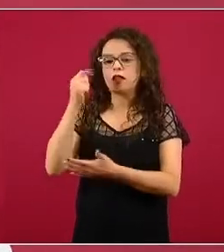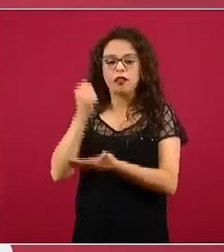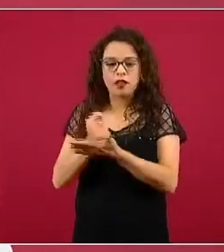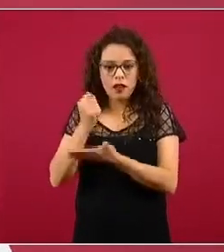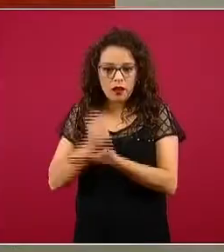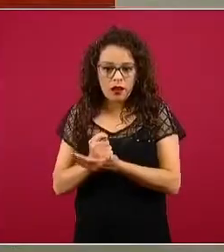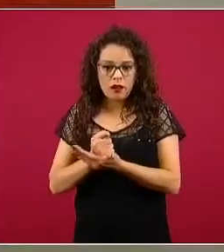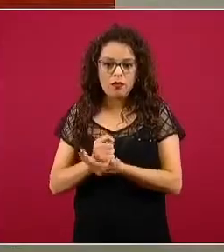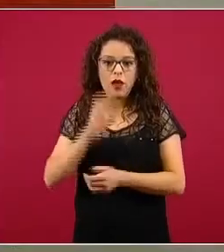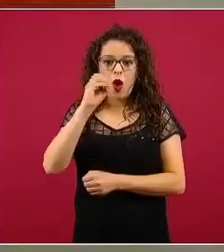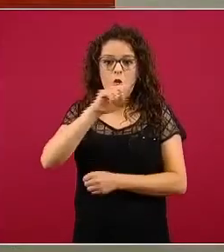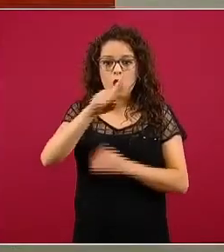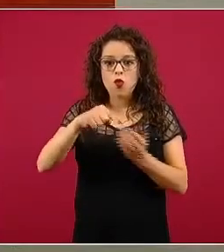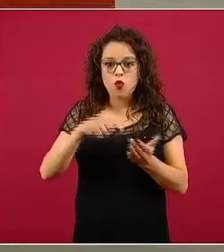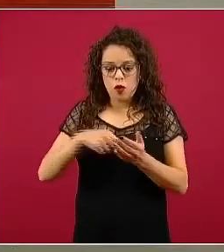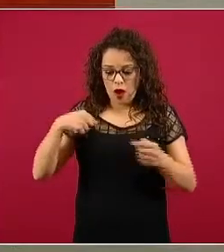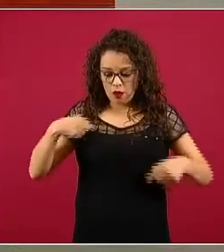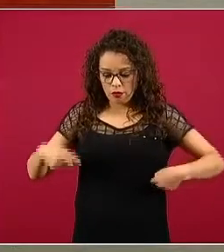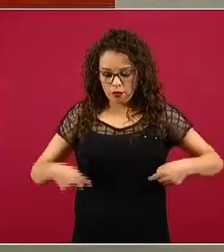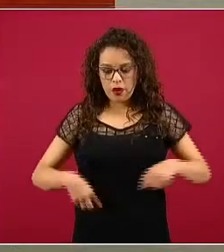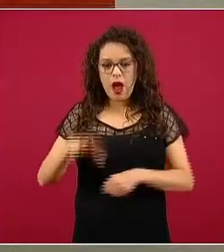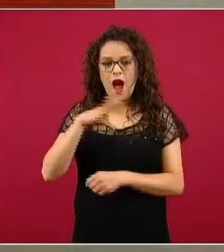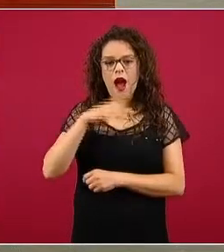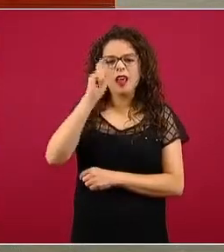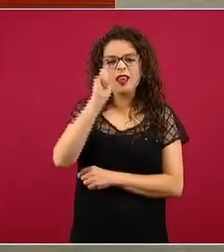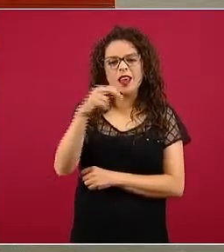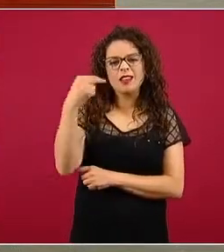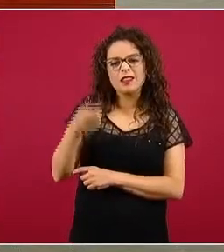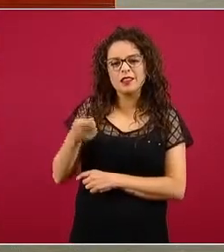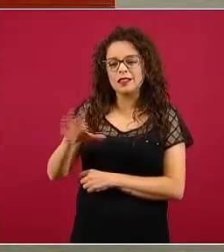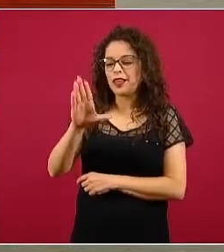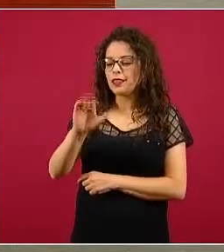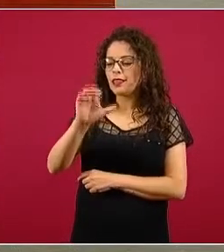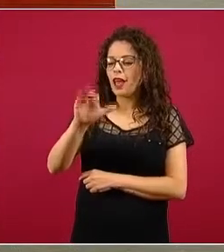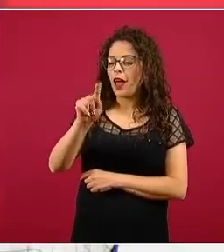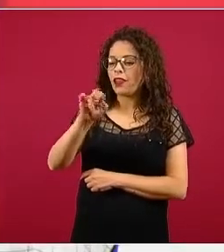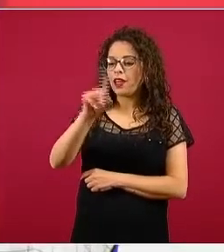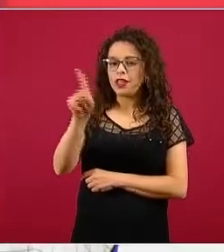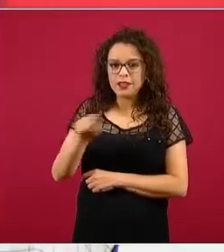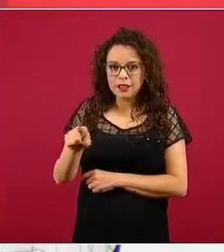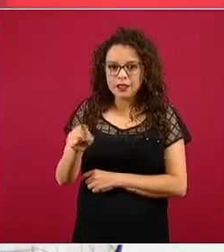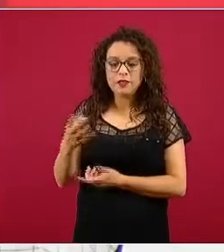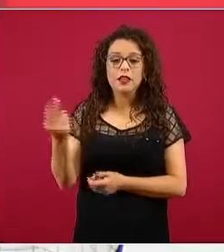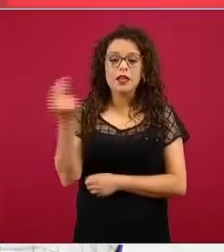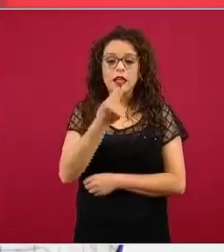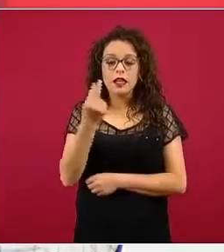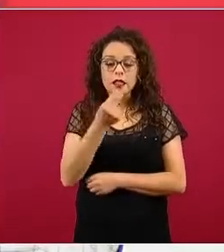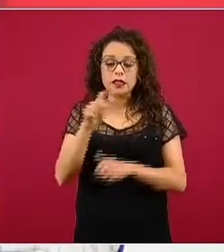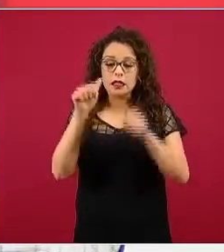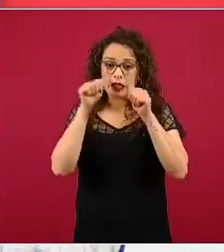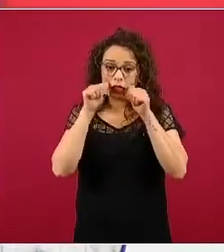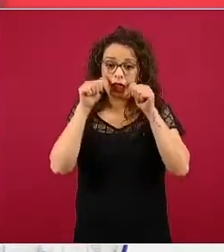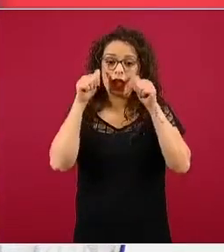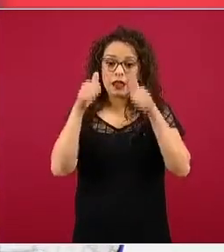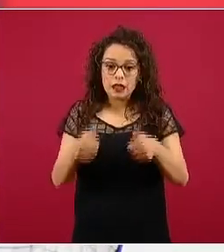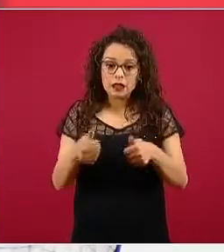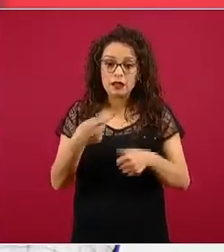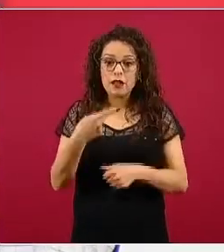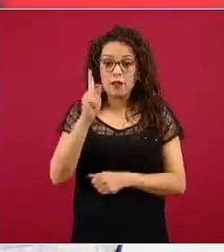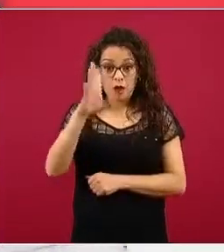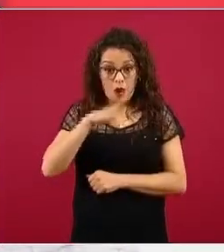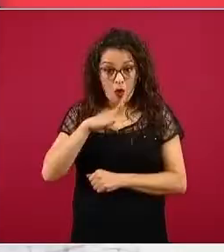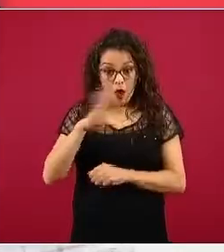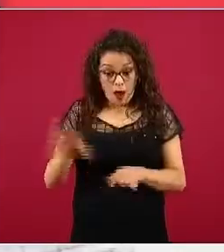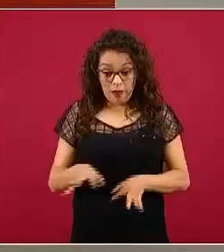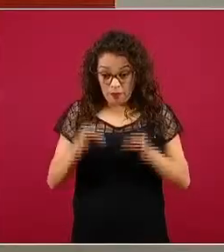diferentes lugares, requieren de una atención que actualmente no se tiene en la mejor, digamos, de